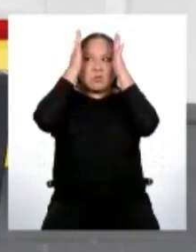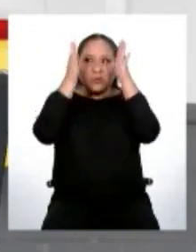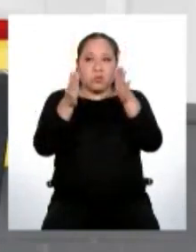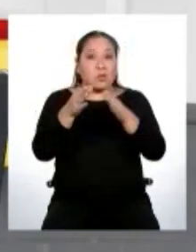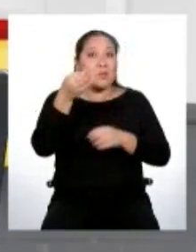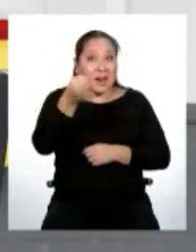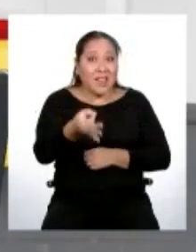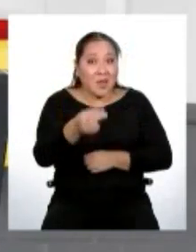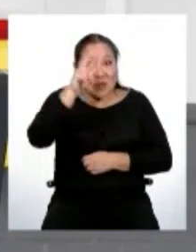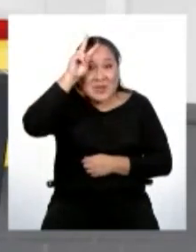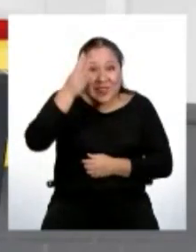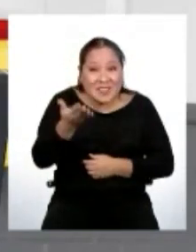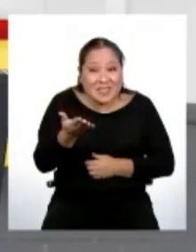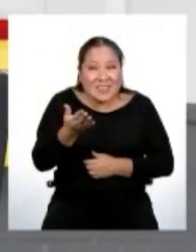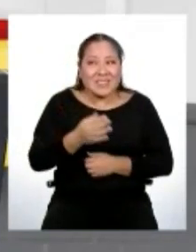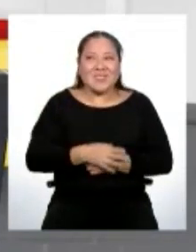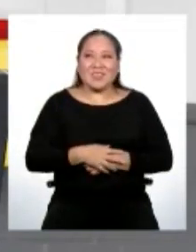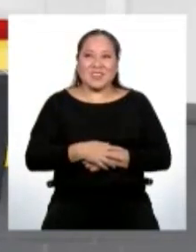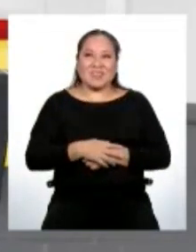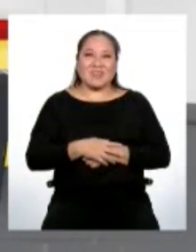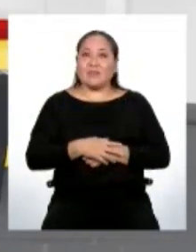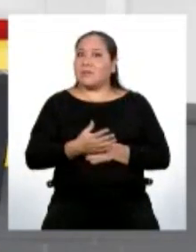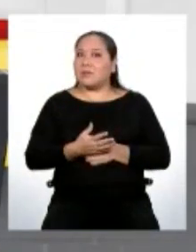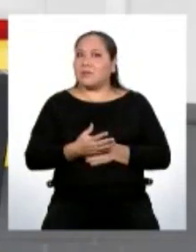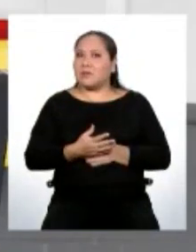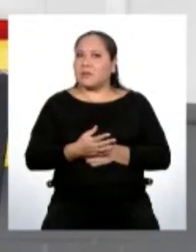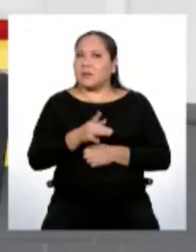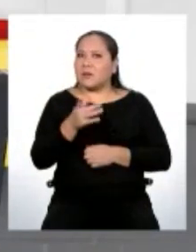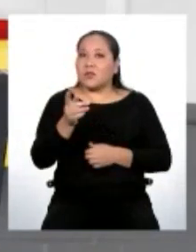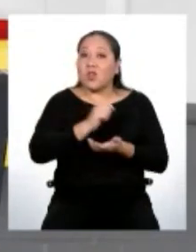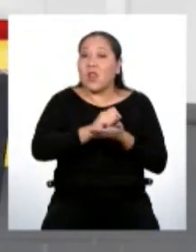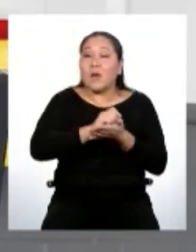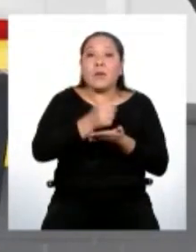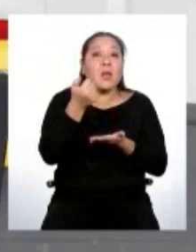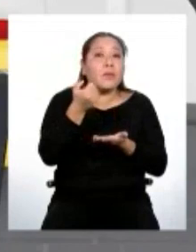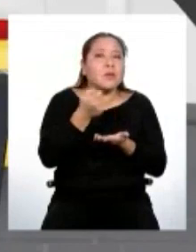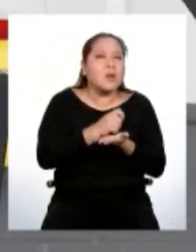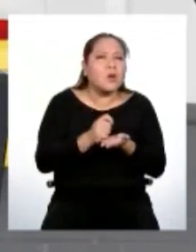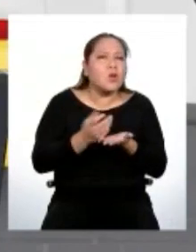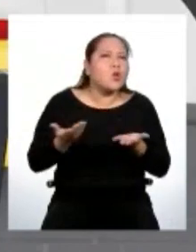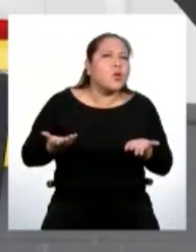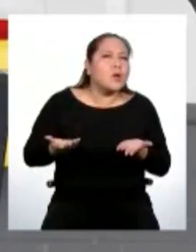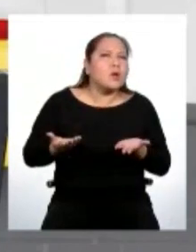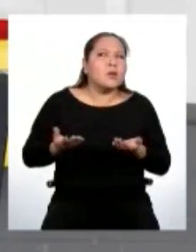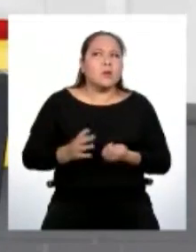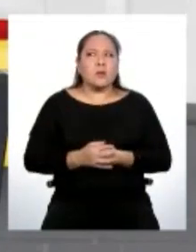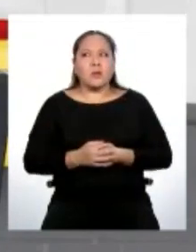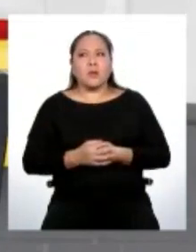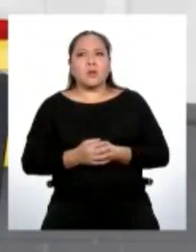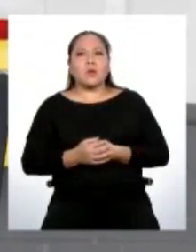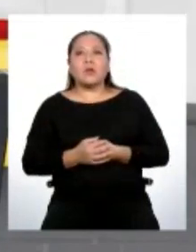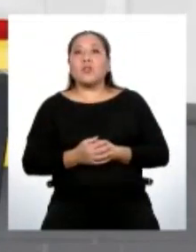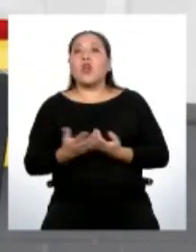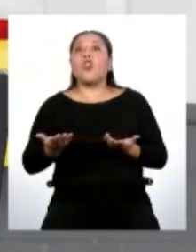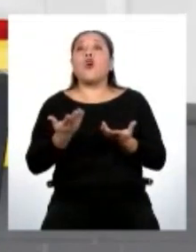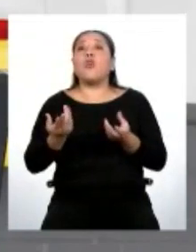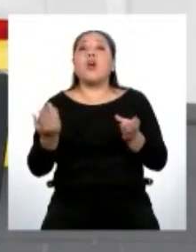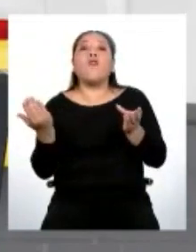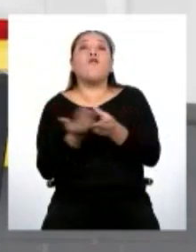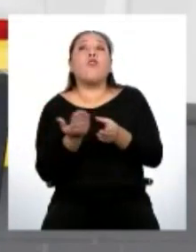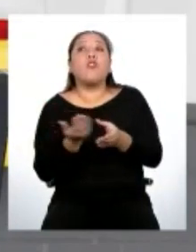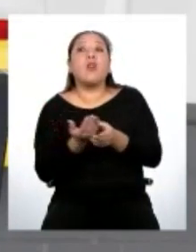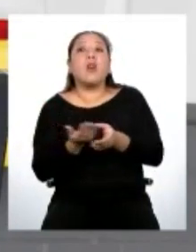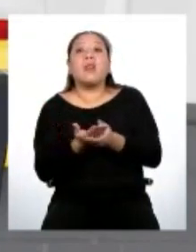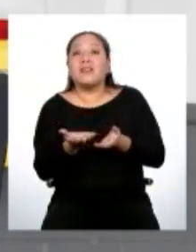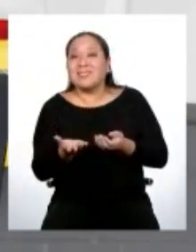¿Sí o no, Perú? A ver, ¿dónde está su lápiz o lapicero? ¿Y dónde está el portafolio?